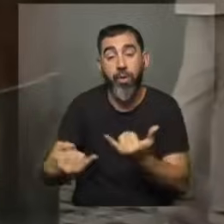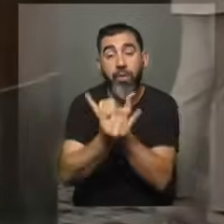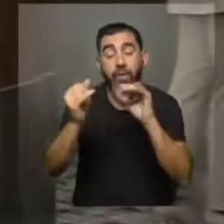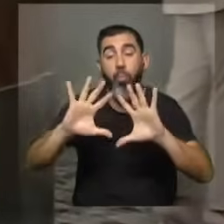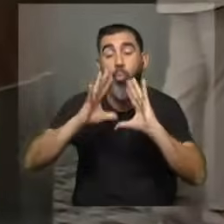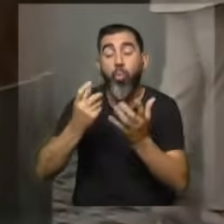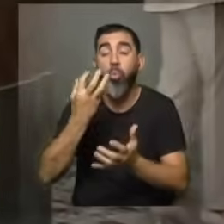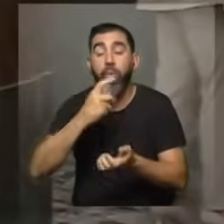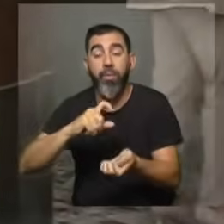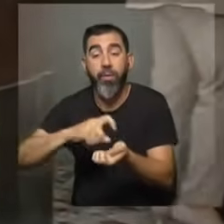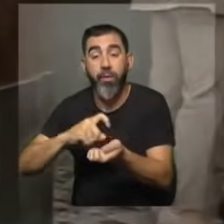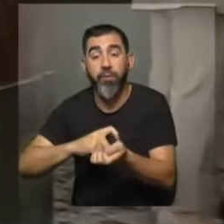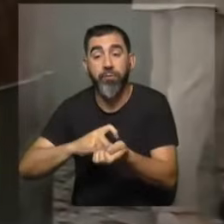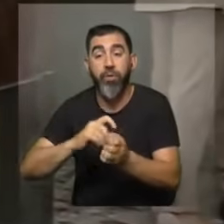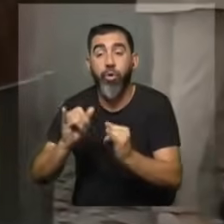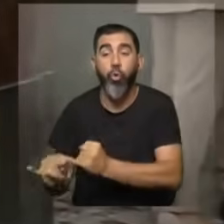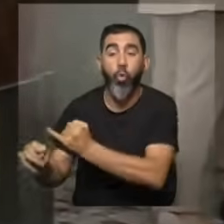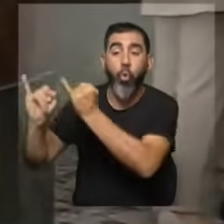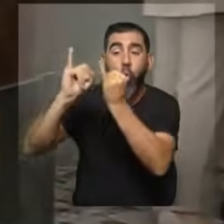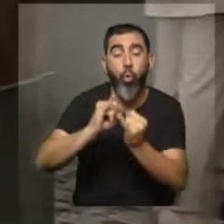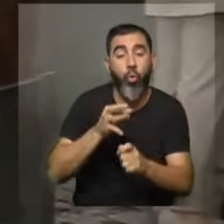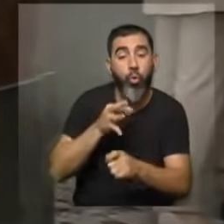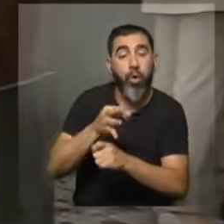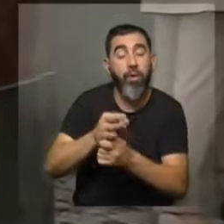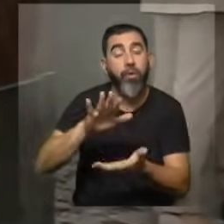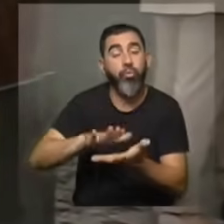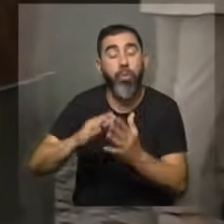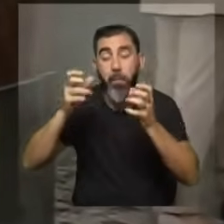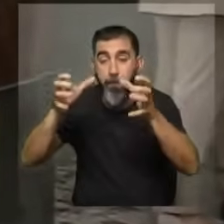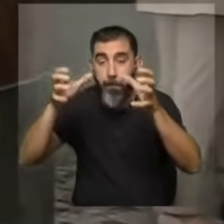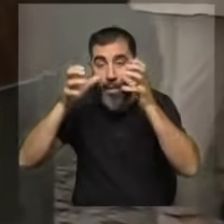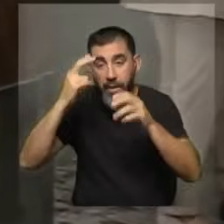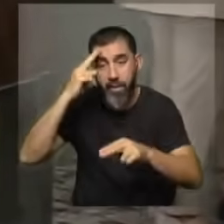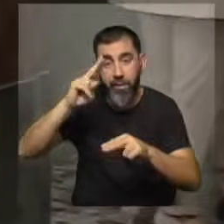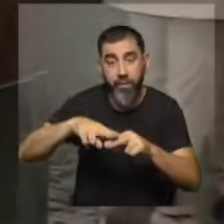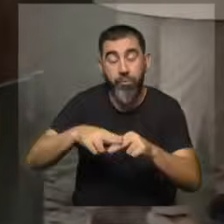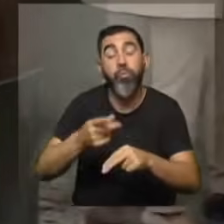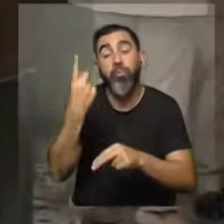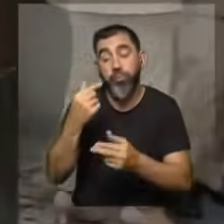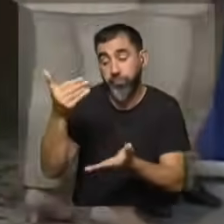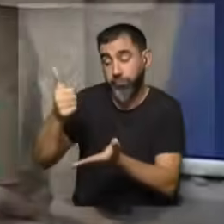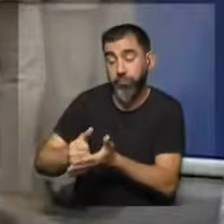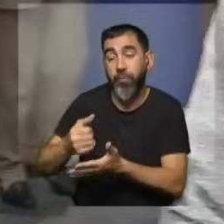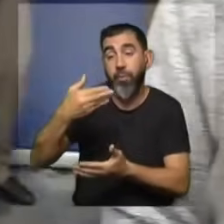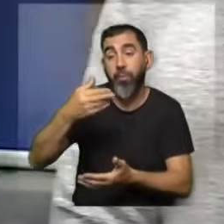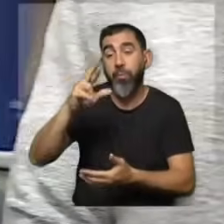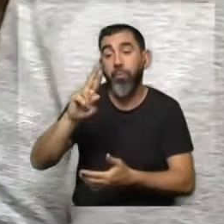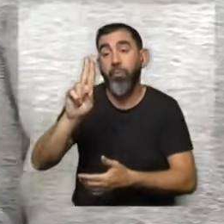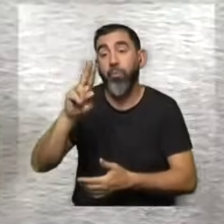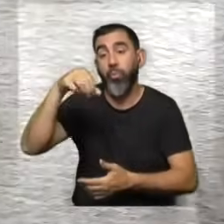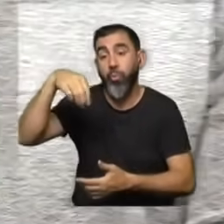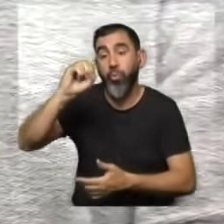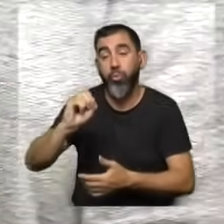Mundial de la diabetes Está realizando una jornada de concientización sobre los riesgos de esta enfermedad y por eso estoy con Bruno caratini integrante de la